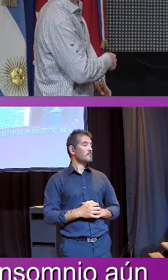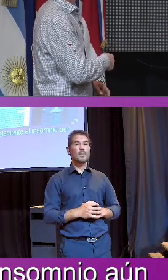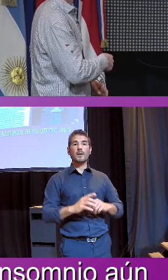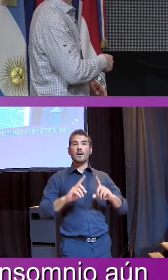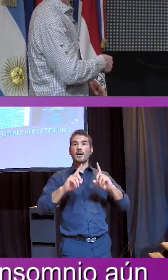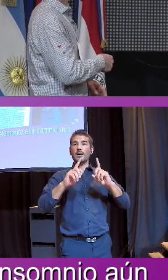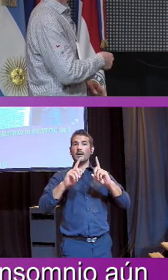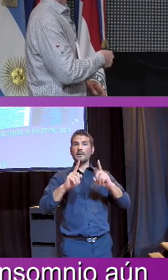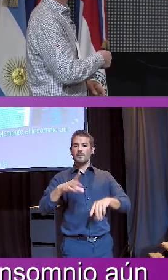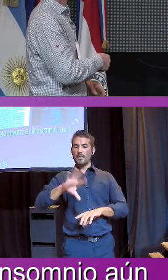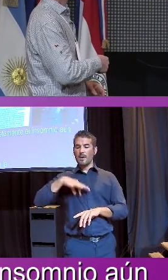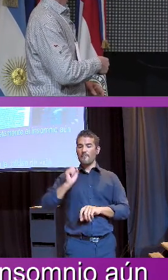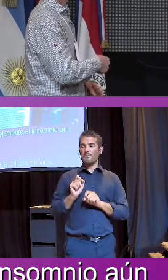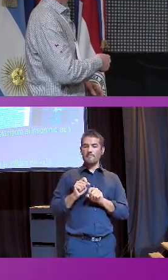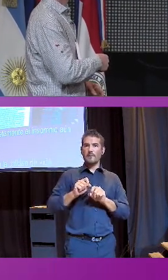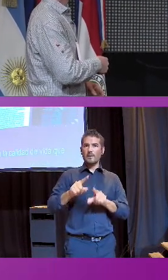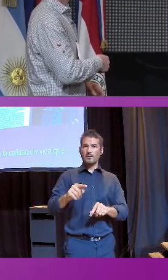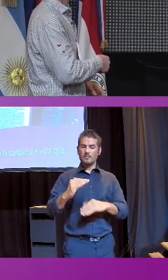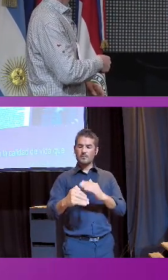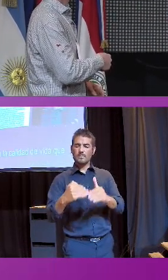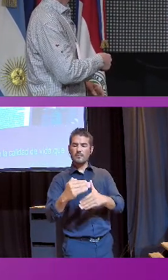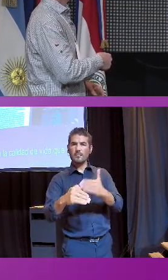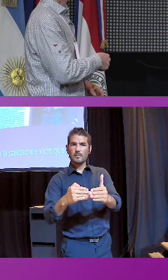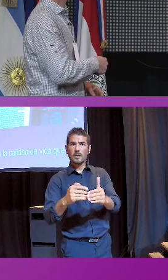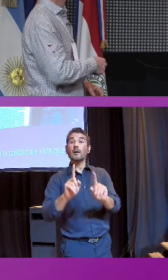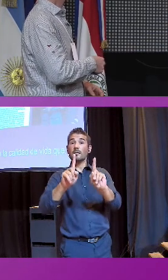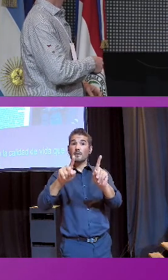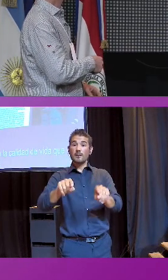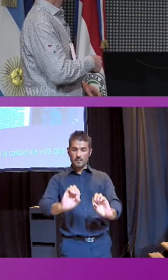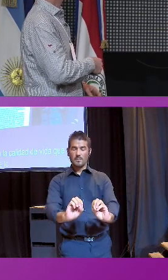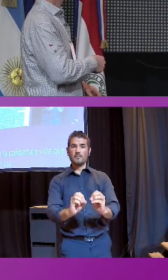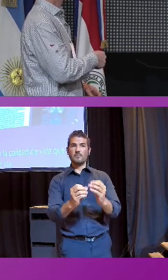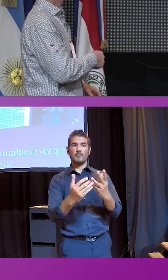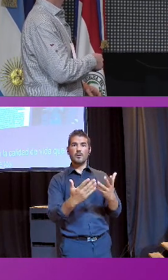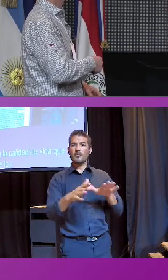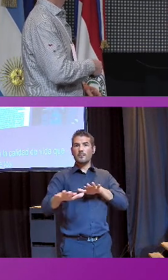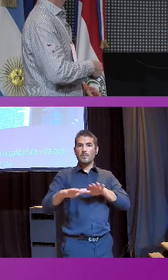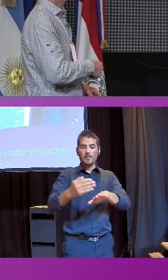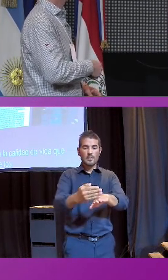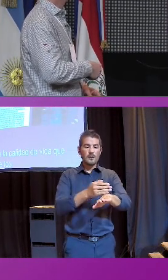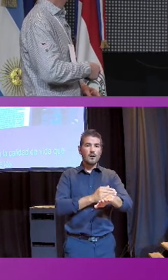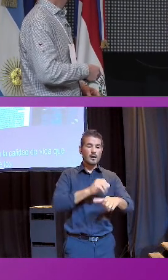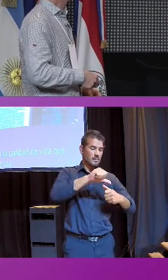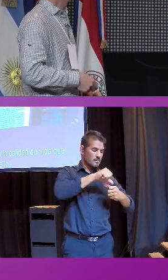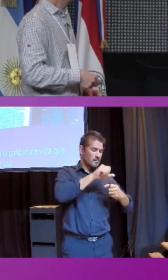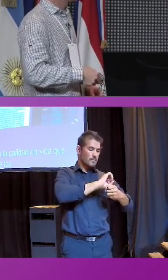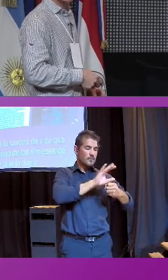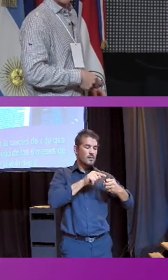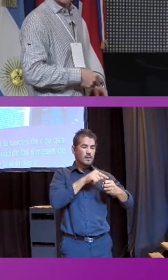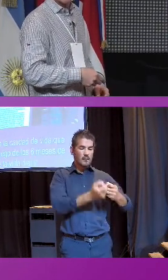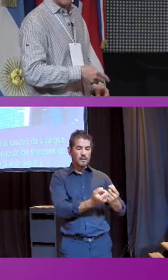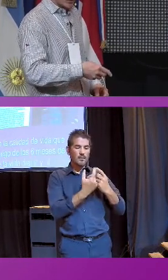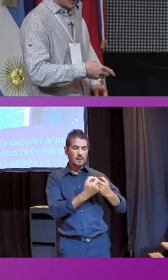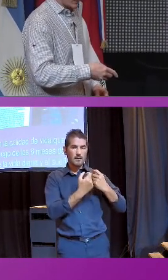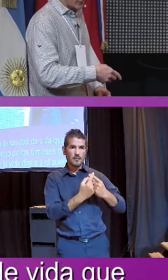También midieron la calidad de vida, que mejoró un porcentaje importante luego de los 6 meses del uso de cannabis, las habilidades de la vida diaria y el